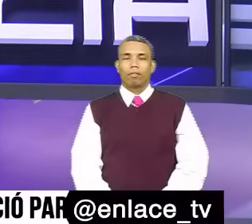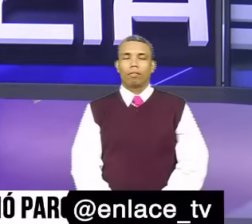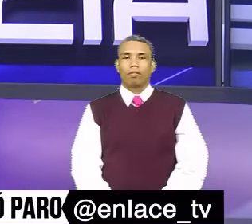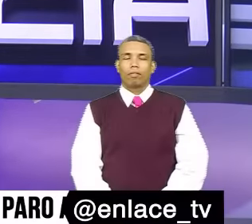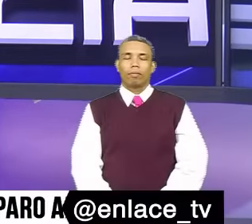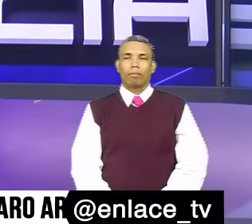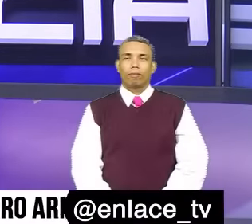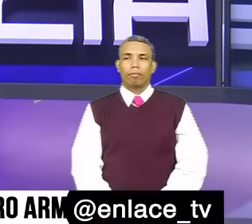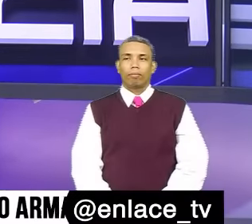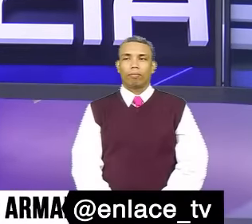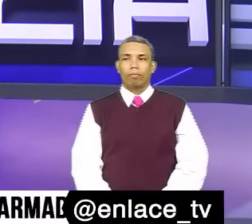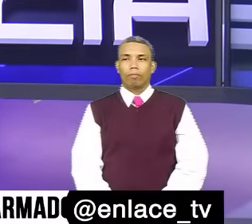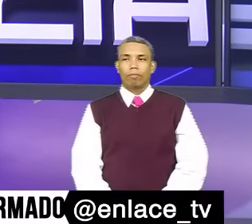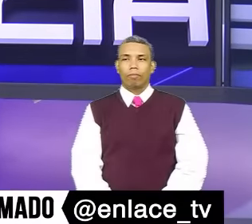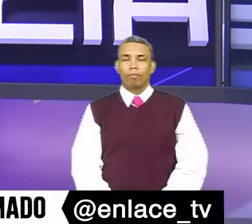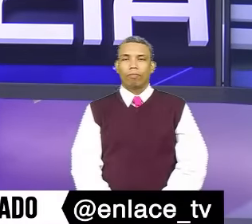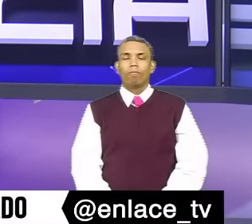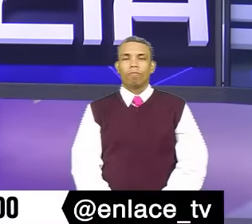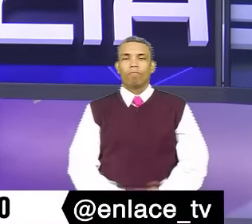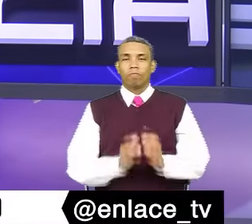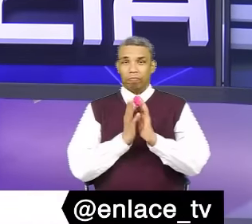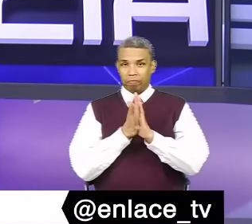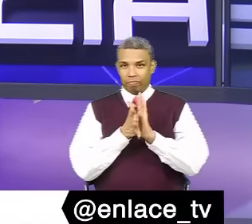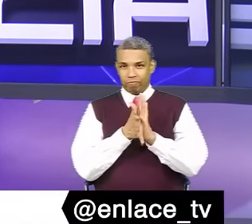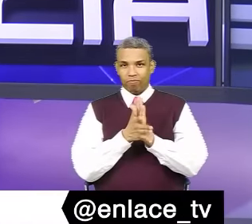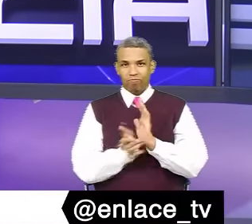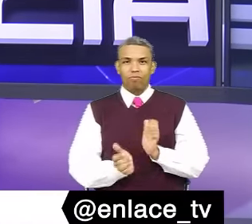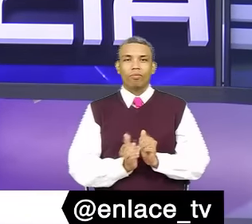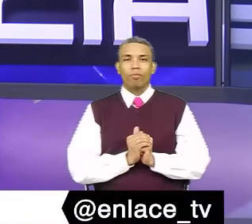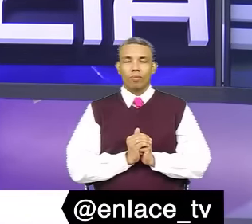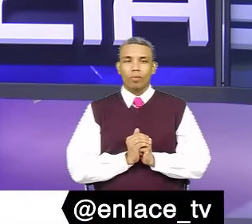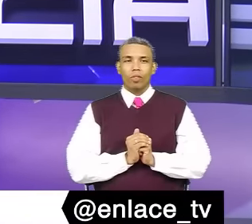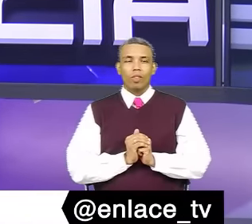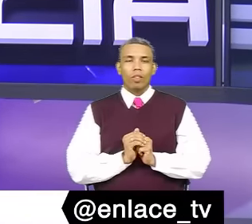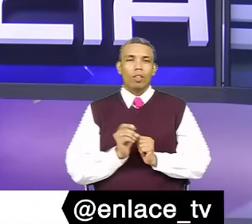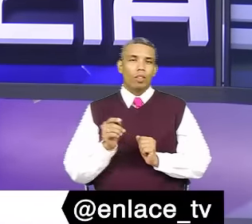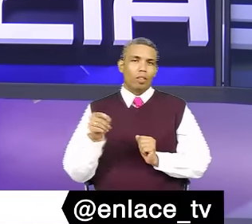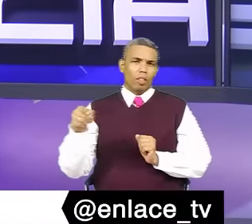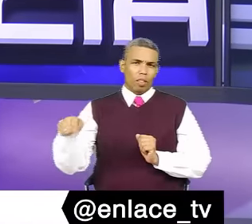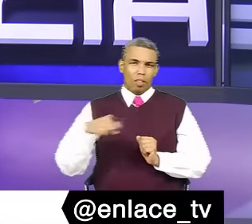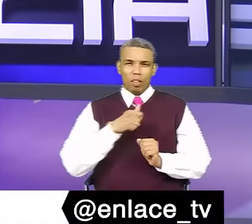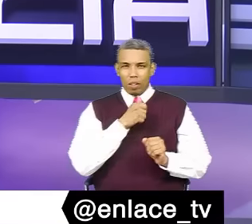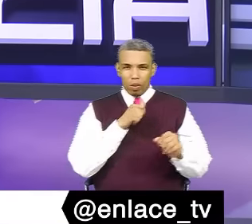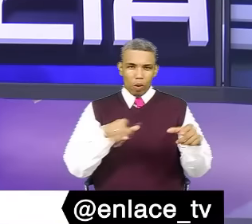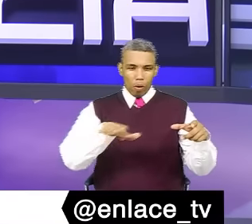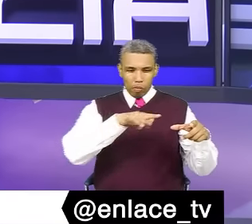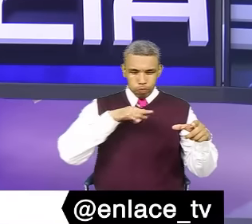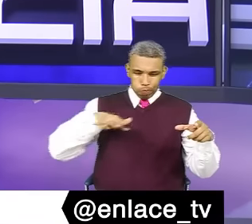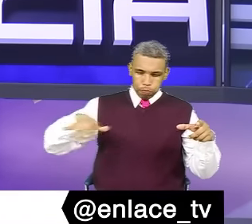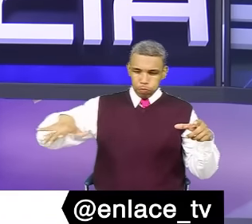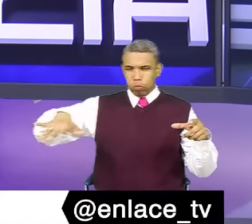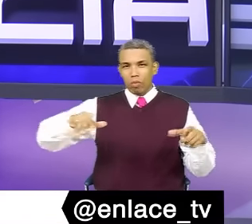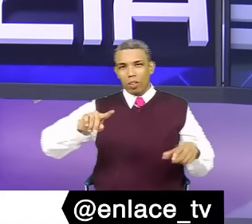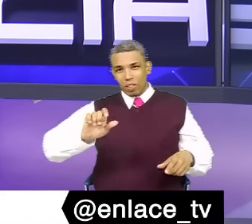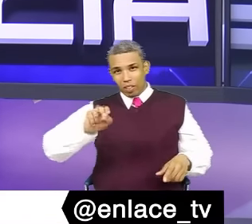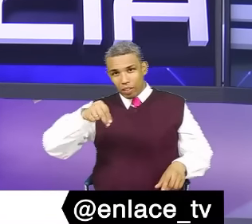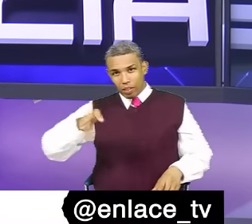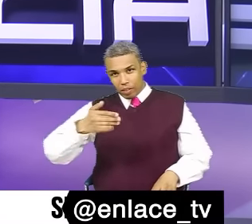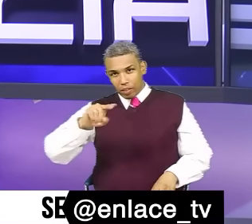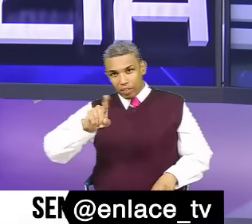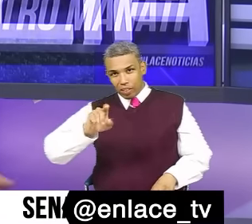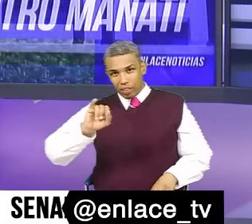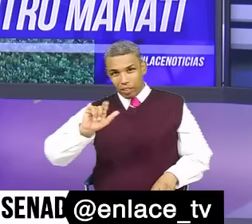Comenzamos con lo que usted quiere ver, eso es Enlace Noticias, bienvenidos. En aguas de la Ciénaga San Silvestre, pescadores y ambientalistas hallaron otro manatí